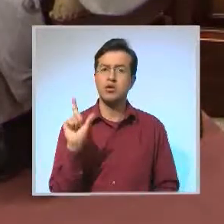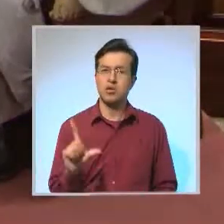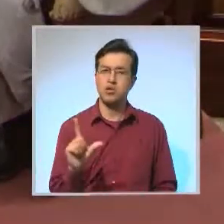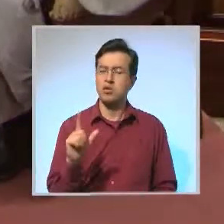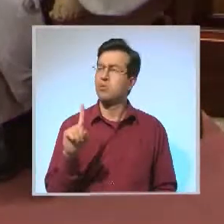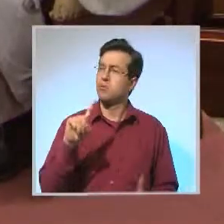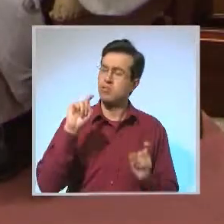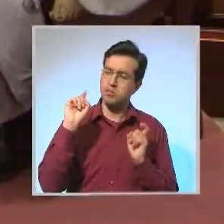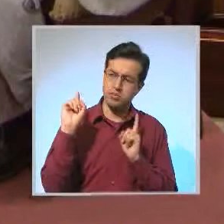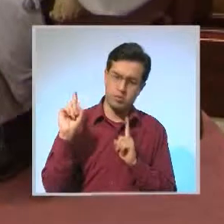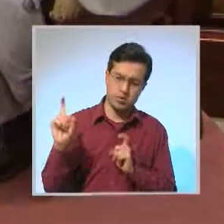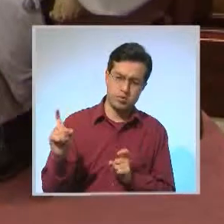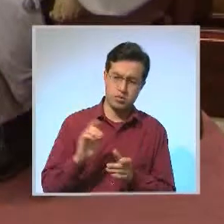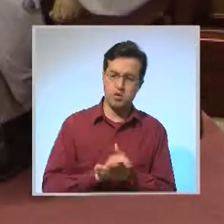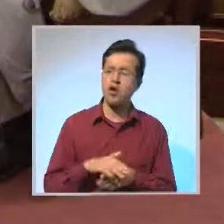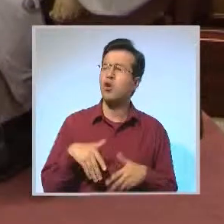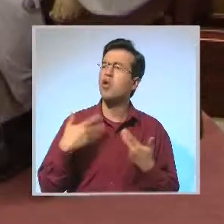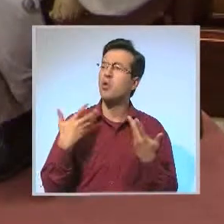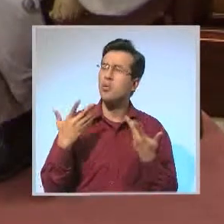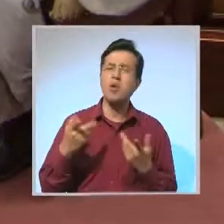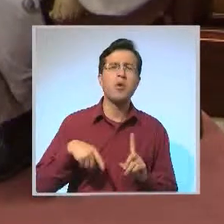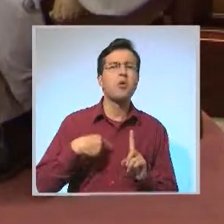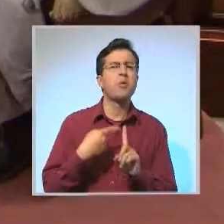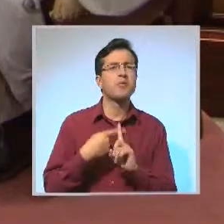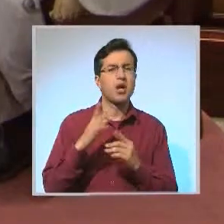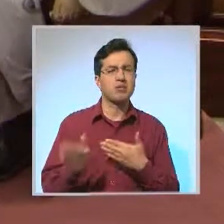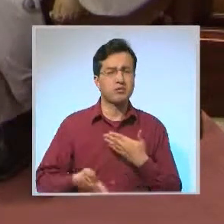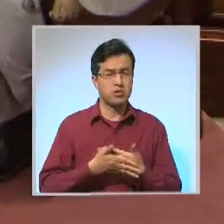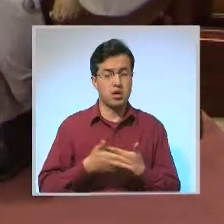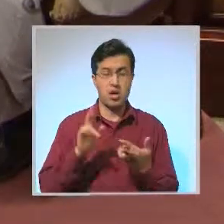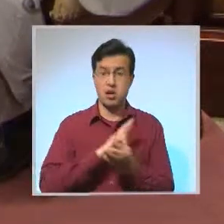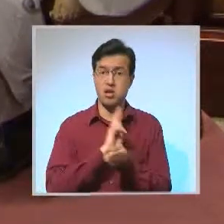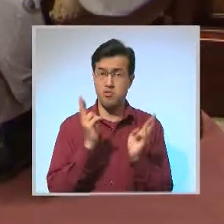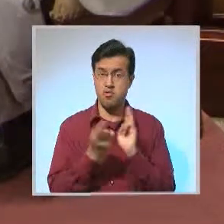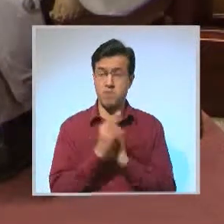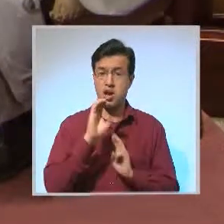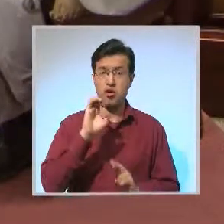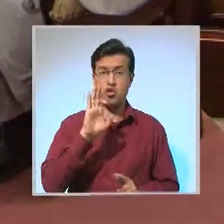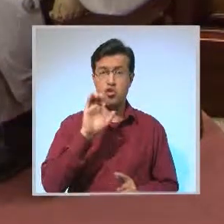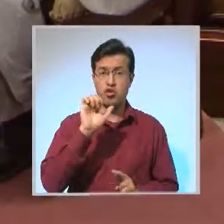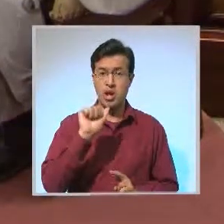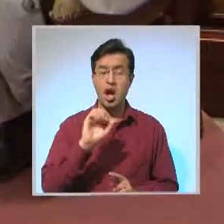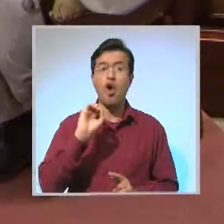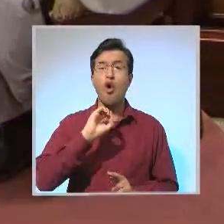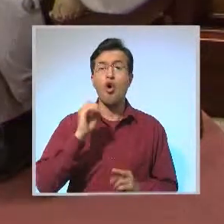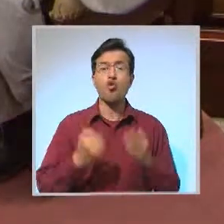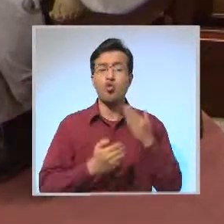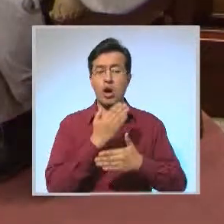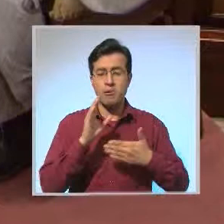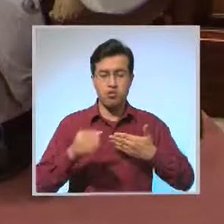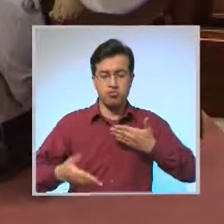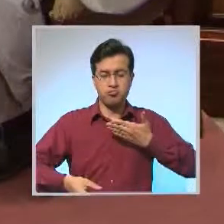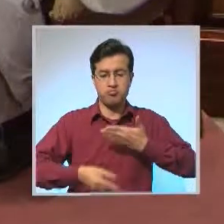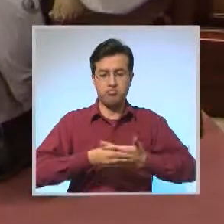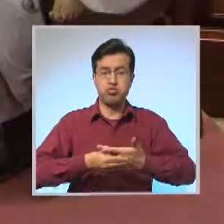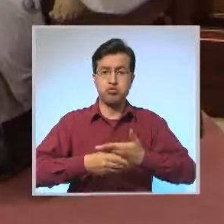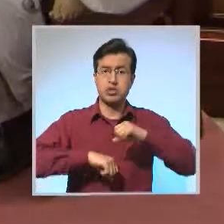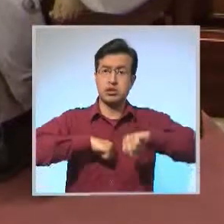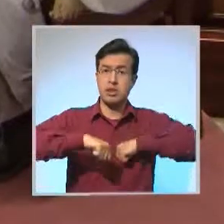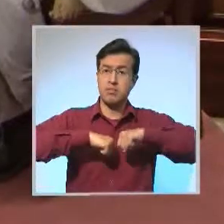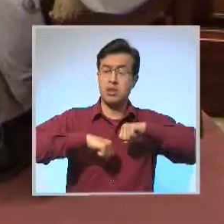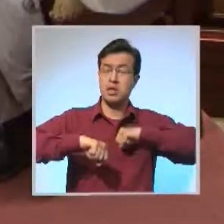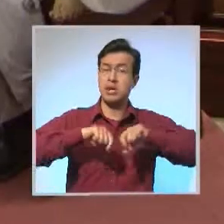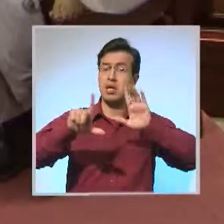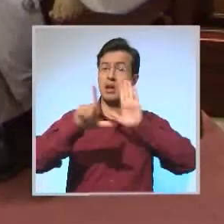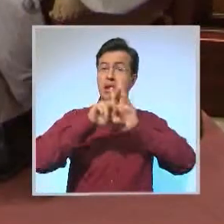cómo va a ser la incorporación de este insumo será una reforma al cootad o se lo incorporará dentro del trámite del proyecto